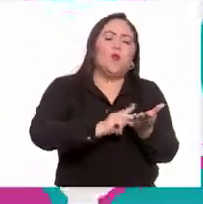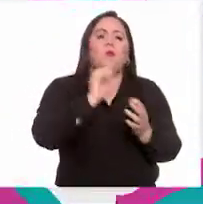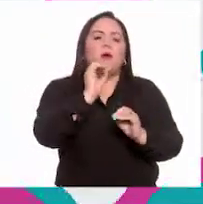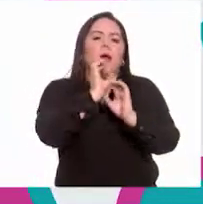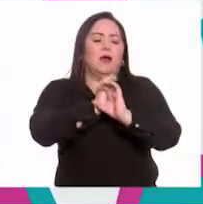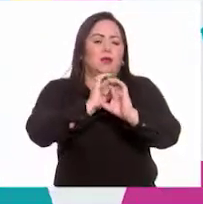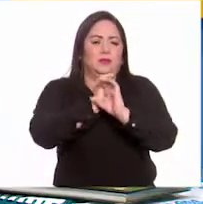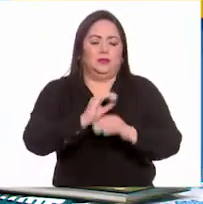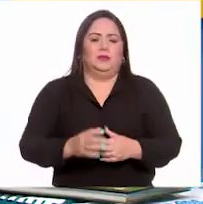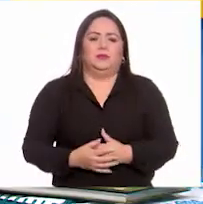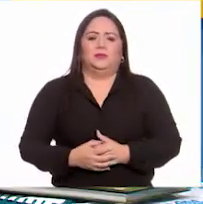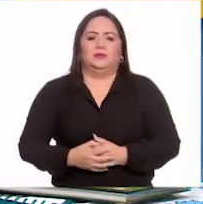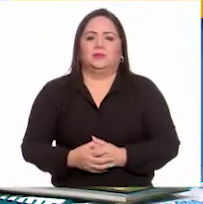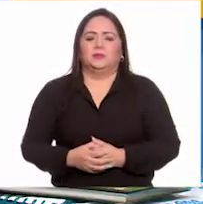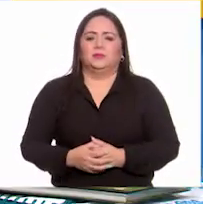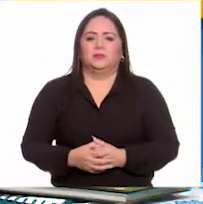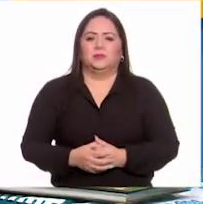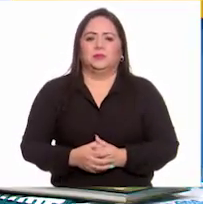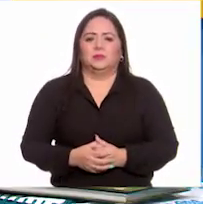canto.